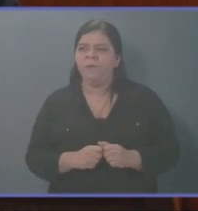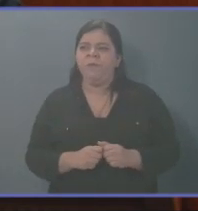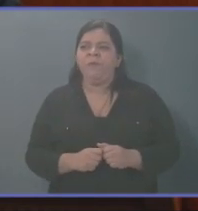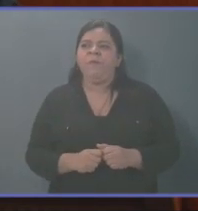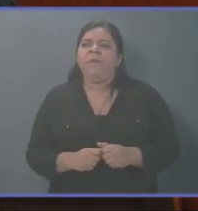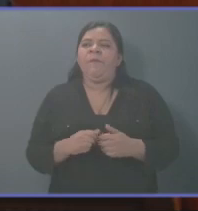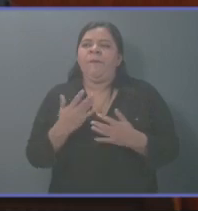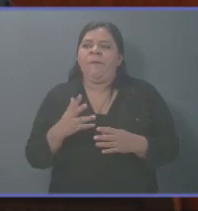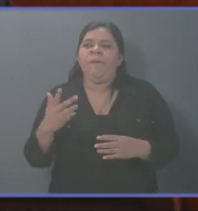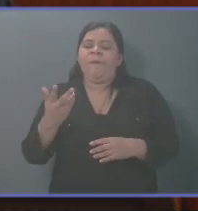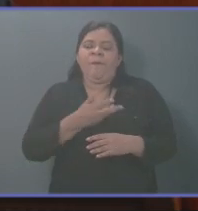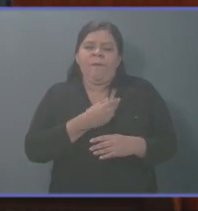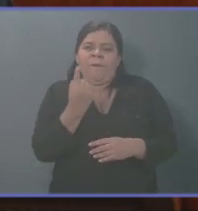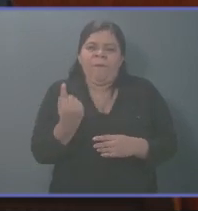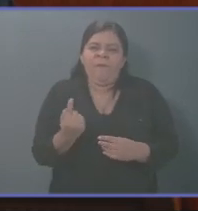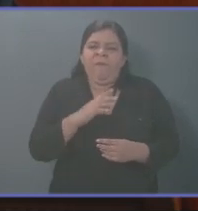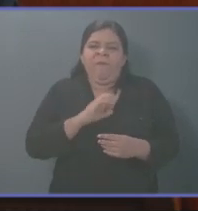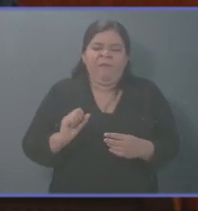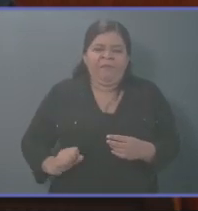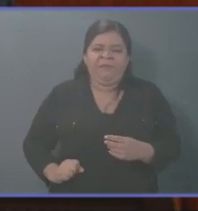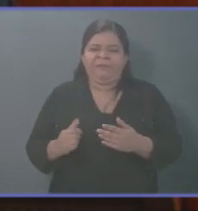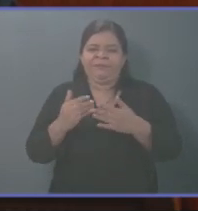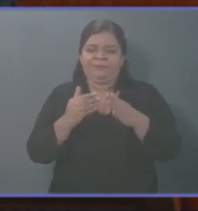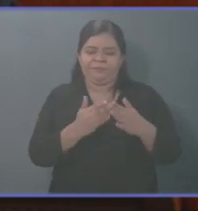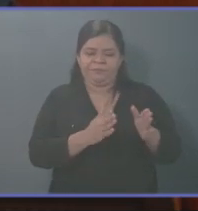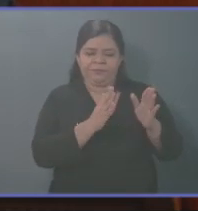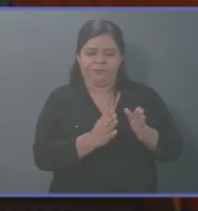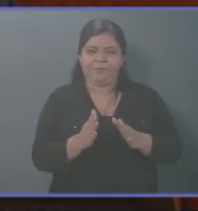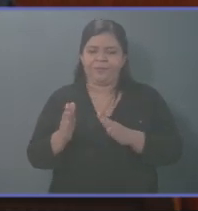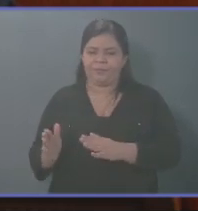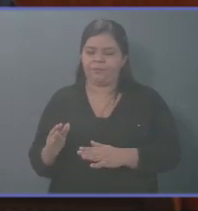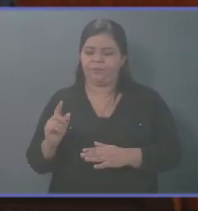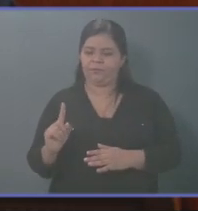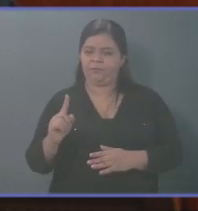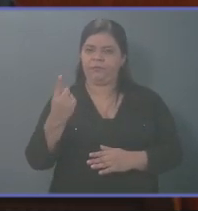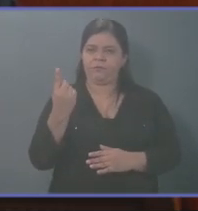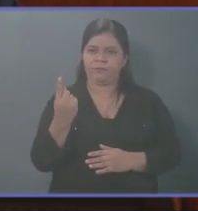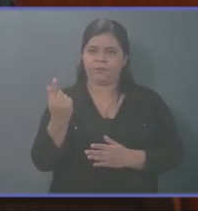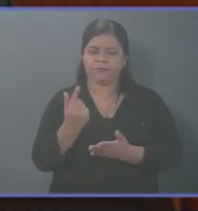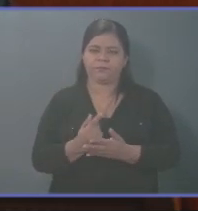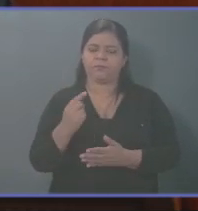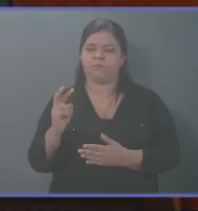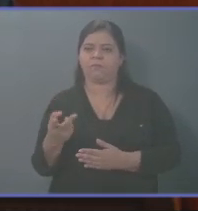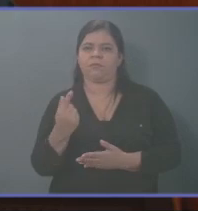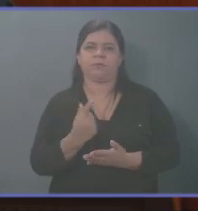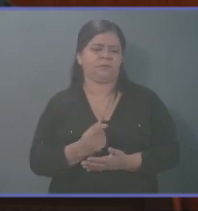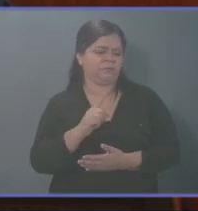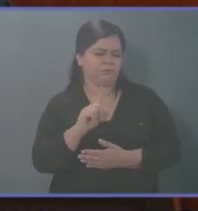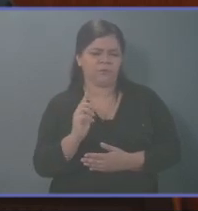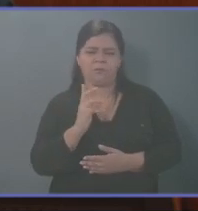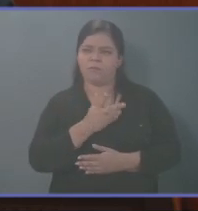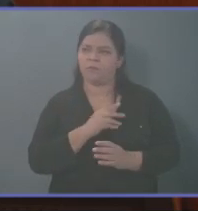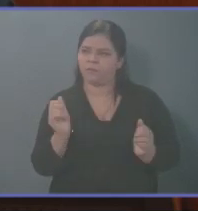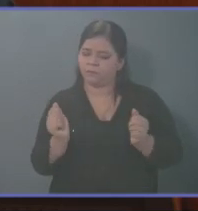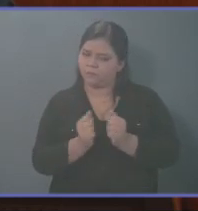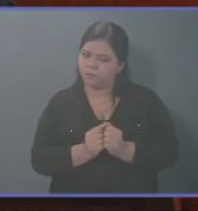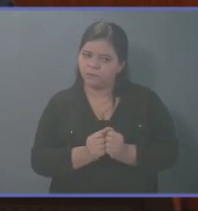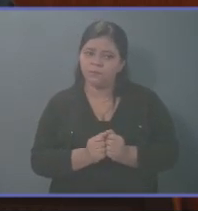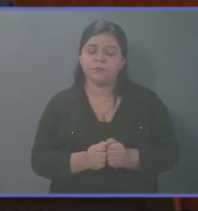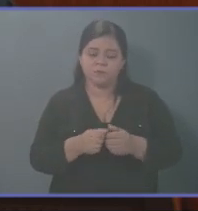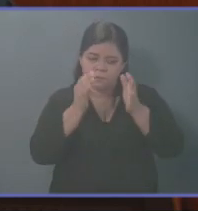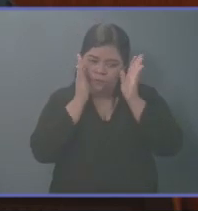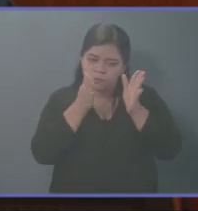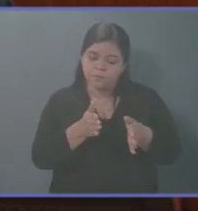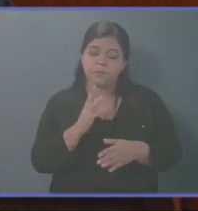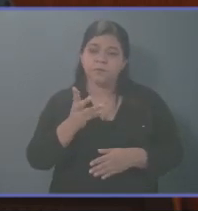entre salvadoreños con diferentes categorías de segundo o de tercer grado, sino que todos debemos de estar unidos y